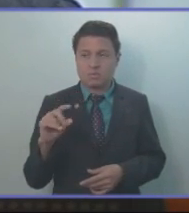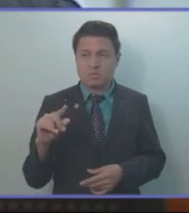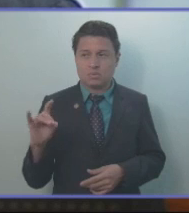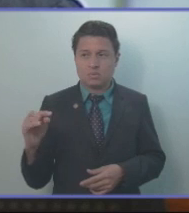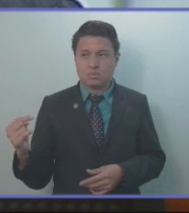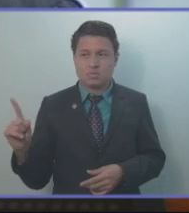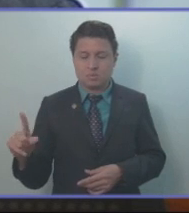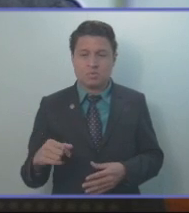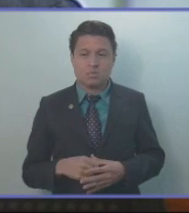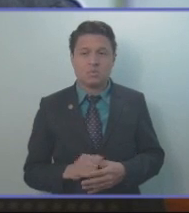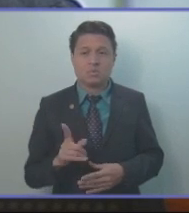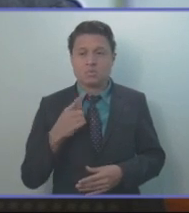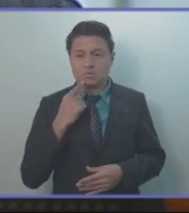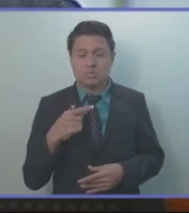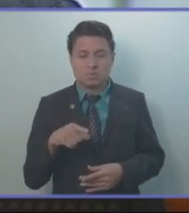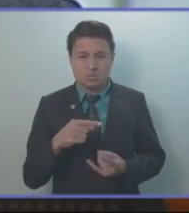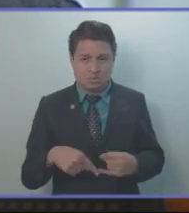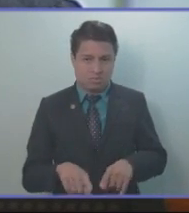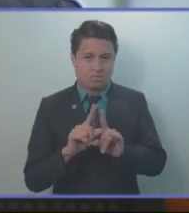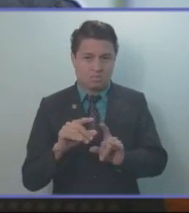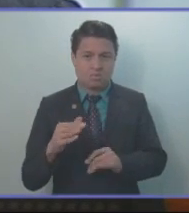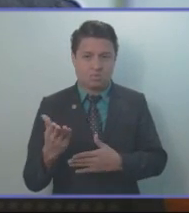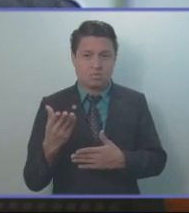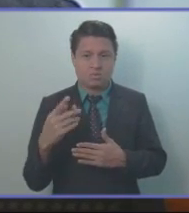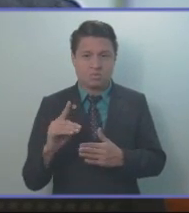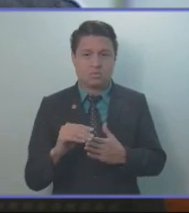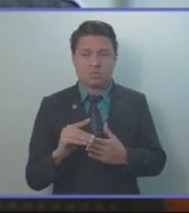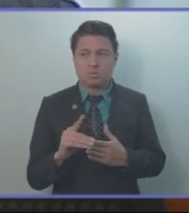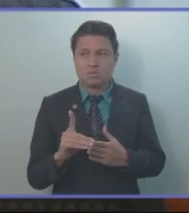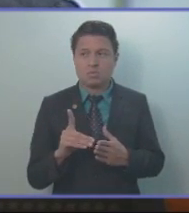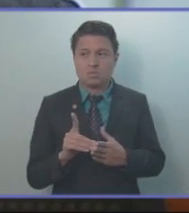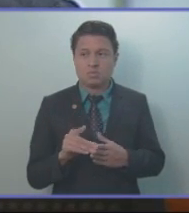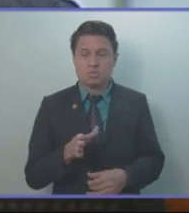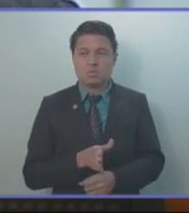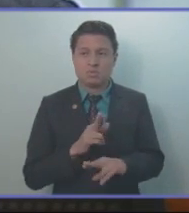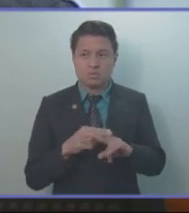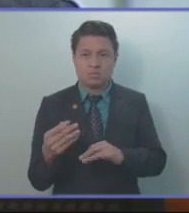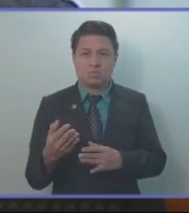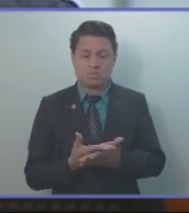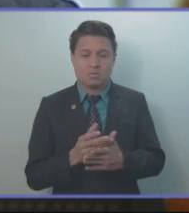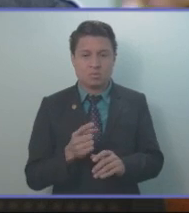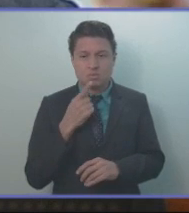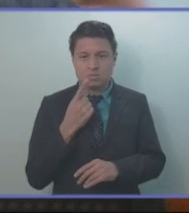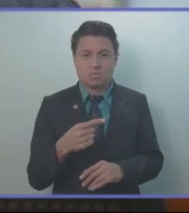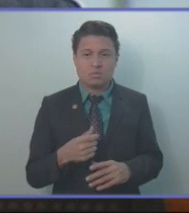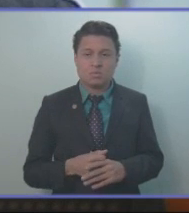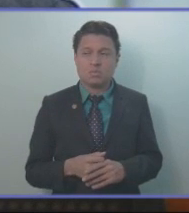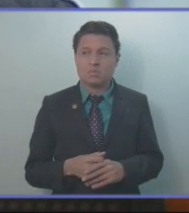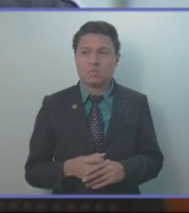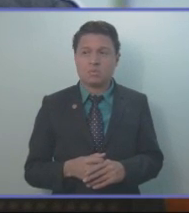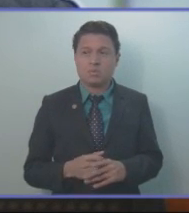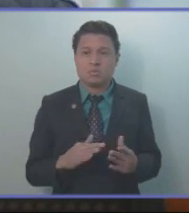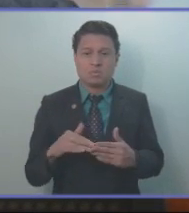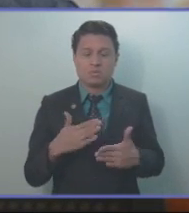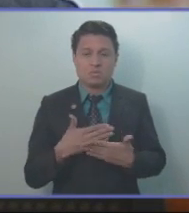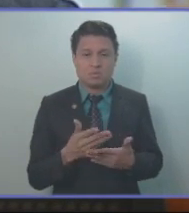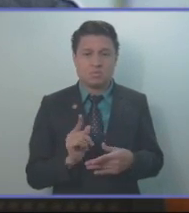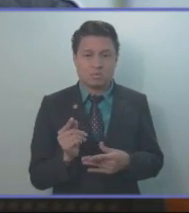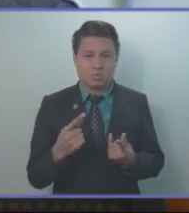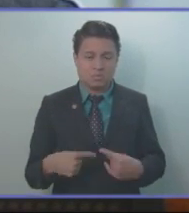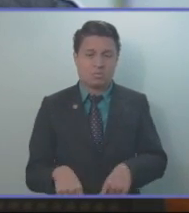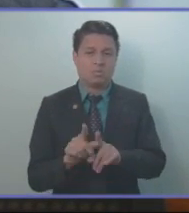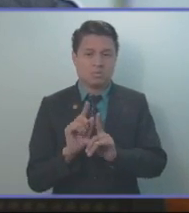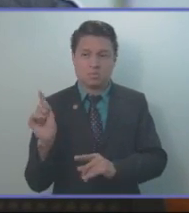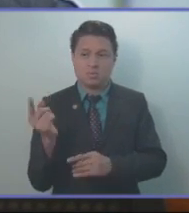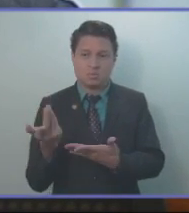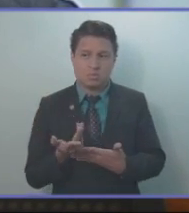269-8-2018-1, que en su orden contienen iniciativa de diputados del Grupo Parlamentario de Arena, en el sentido se emita disposición transitoria para